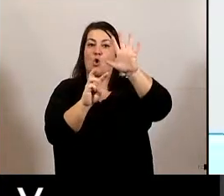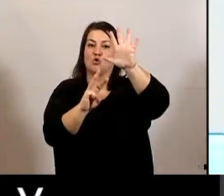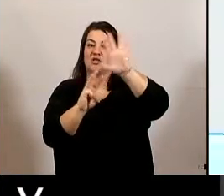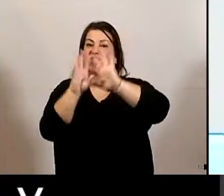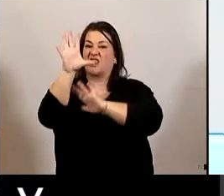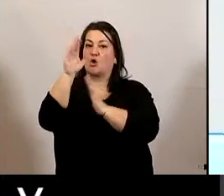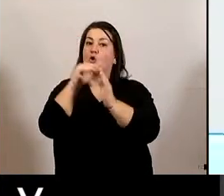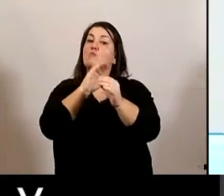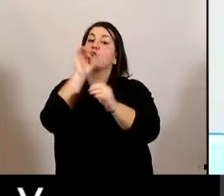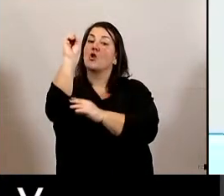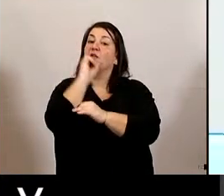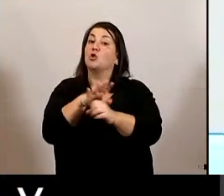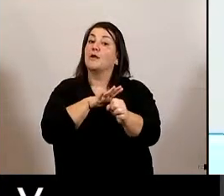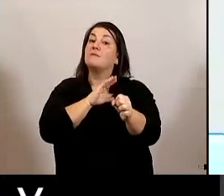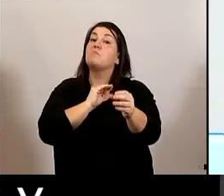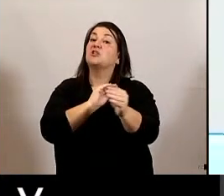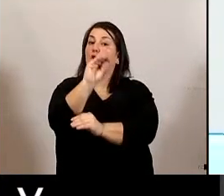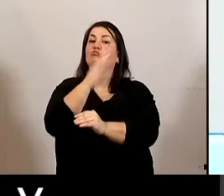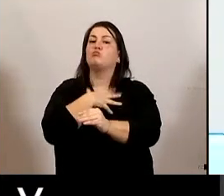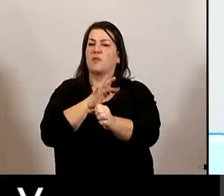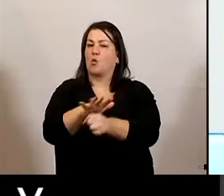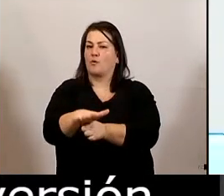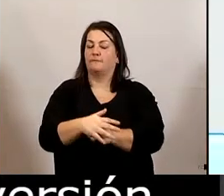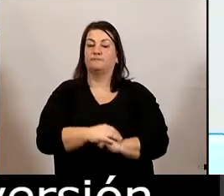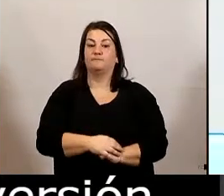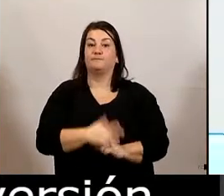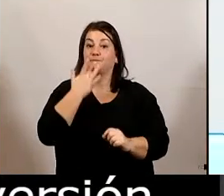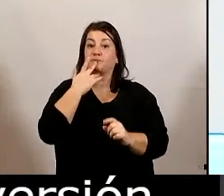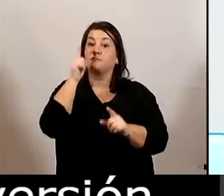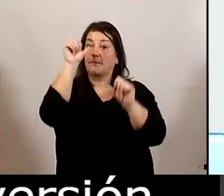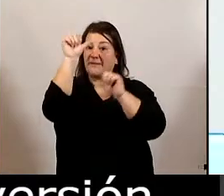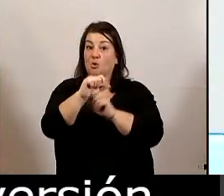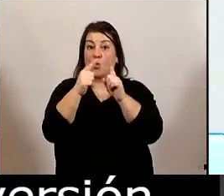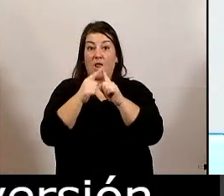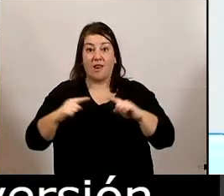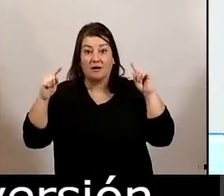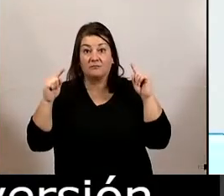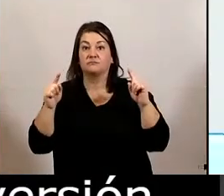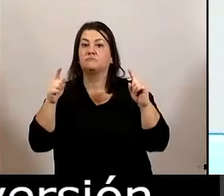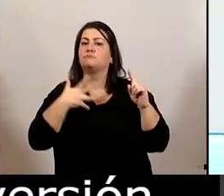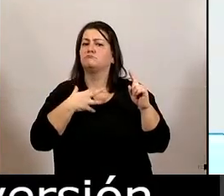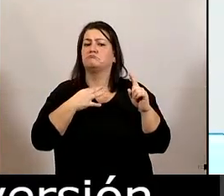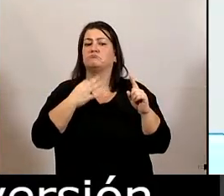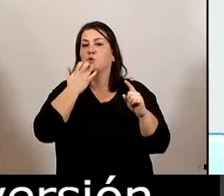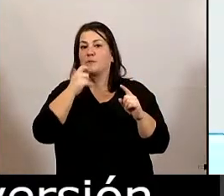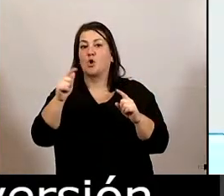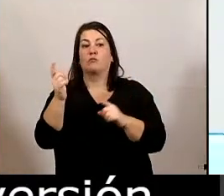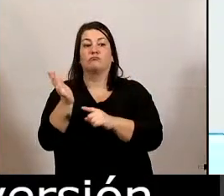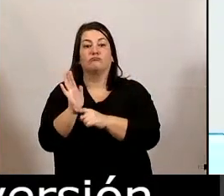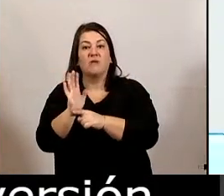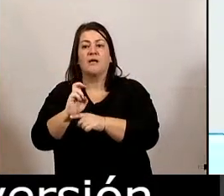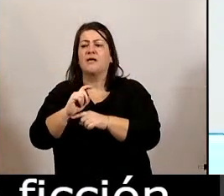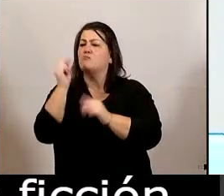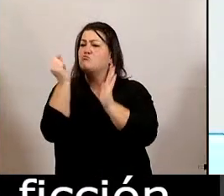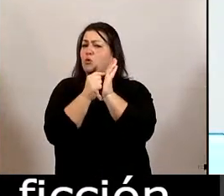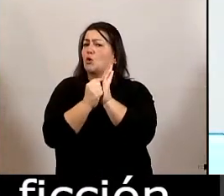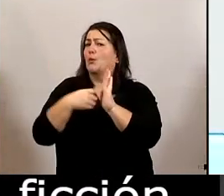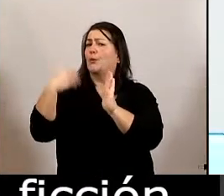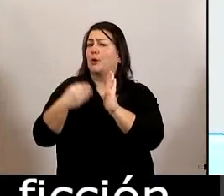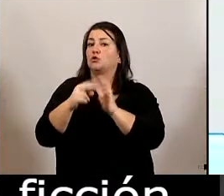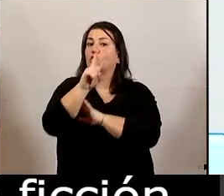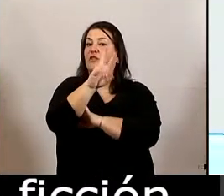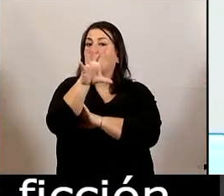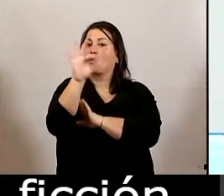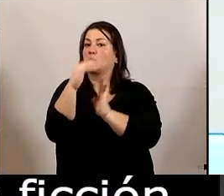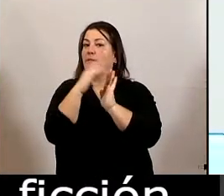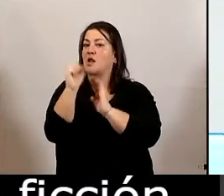la inversión. En el caso concreto de los largometrajes, el proyecto de ficción con mayor puntuación recibirá